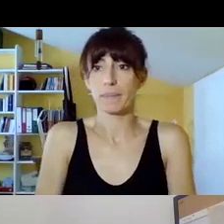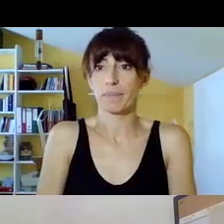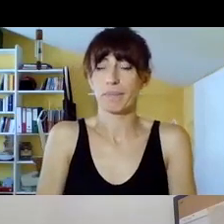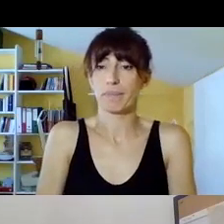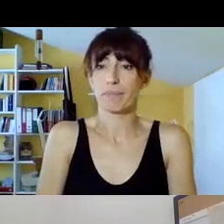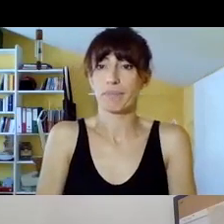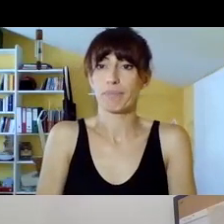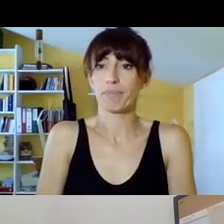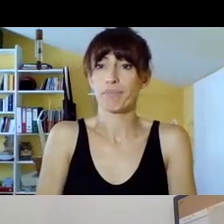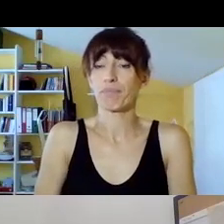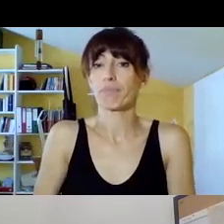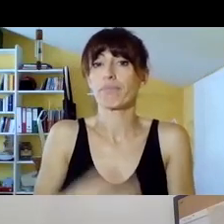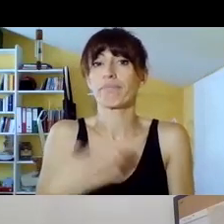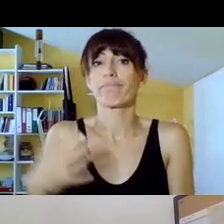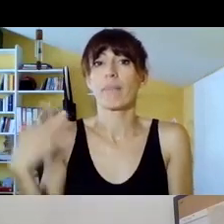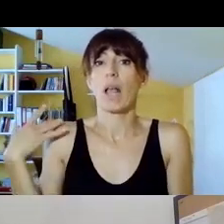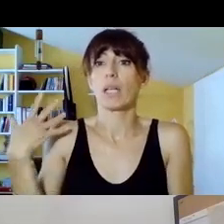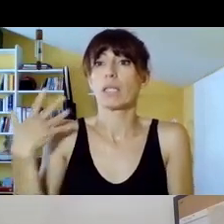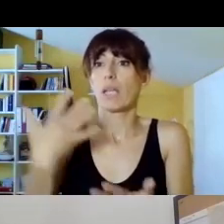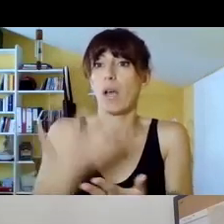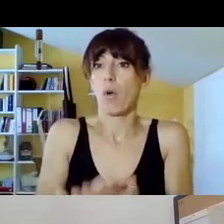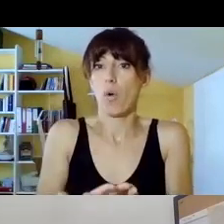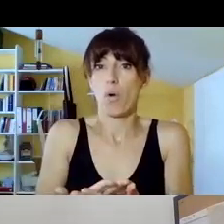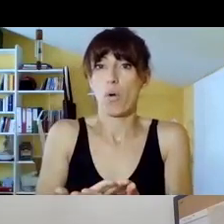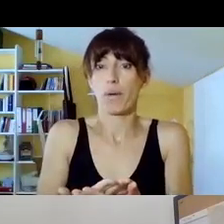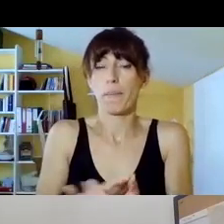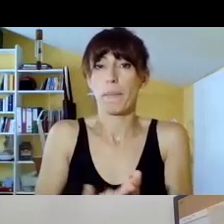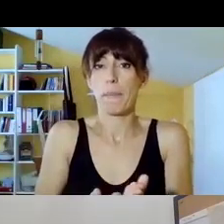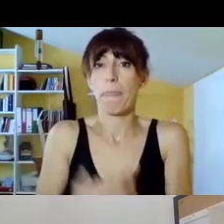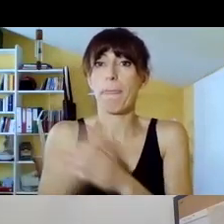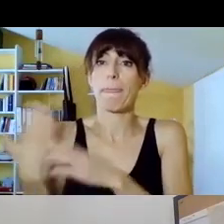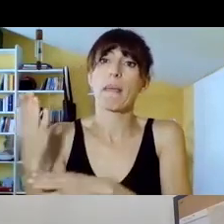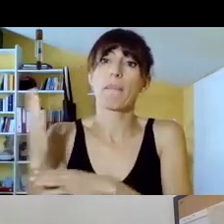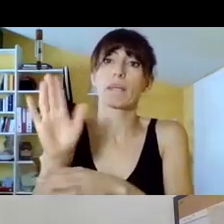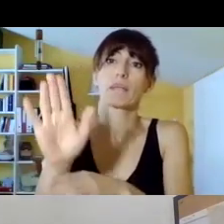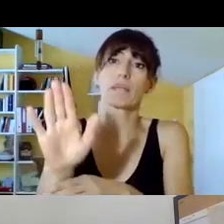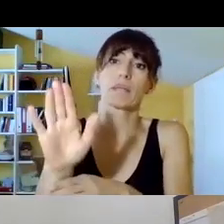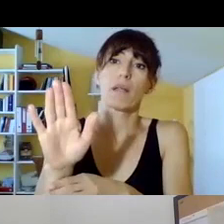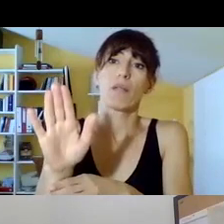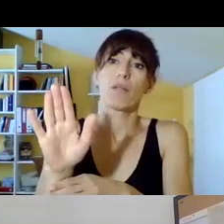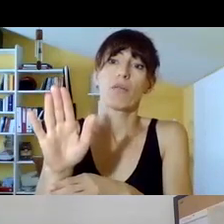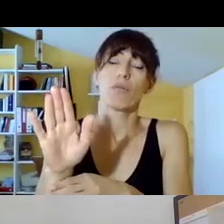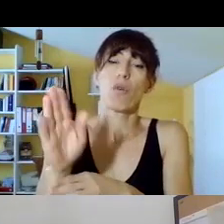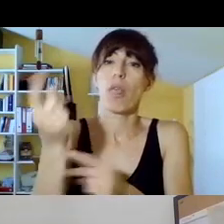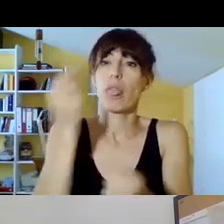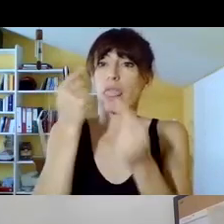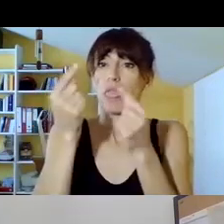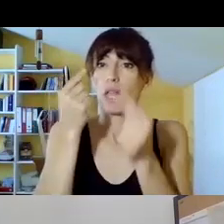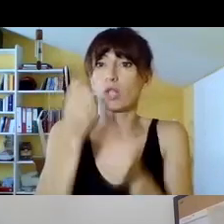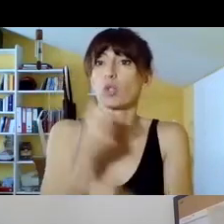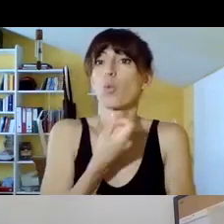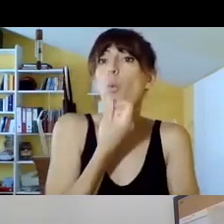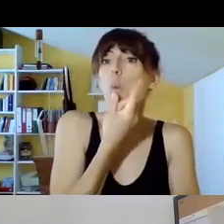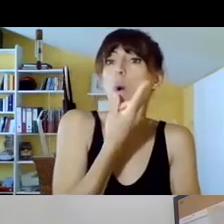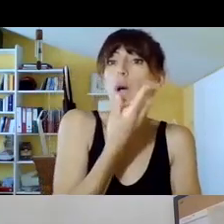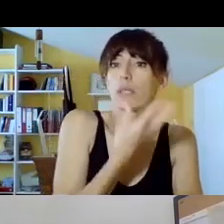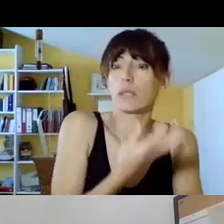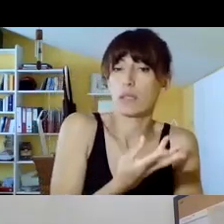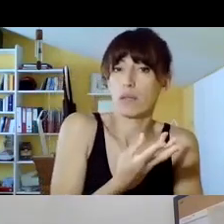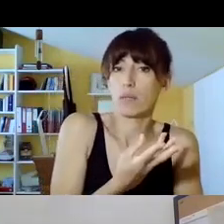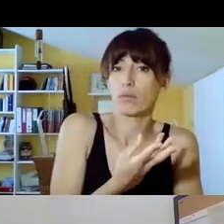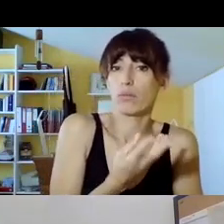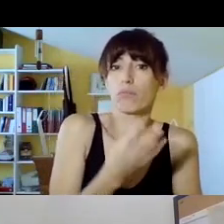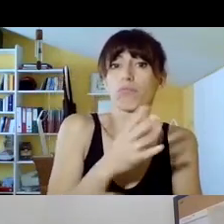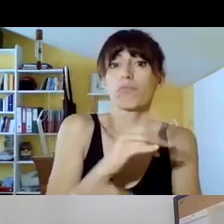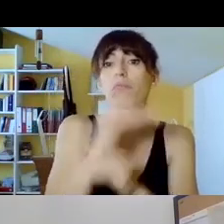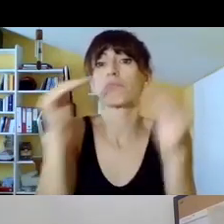Bueno, hasta el momento os he presentado lo que nos cuentan los datos cuantitativos sobre las desigualdades